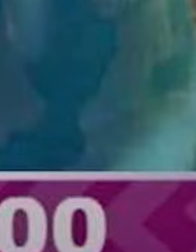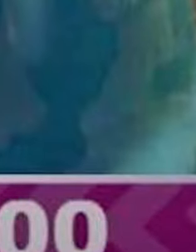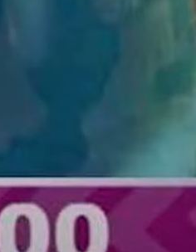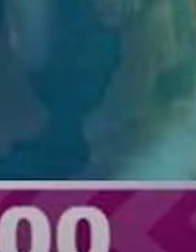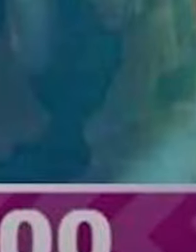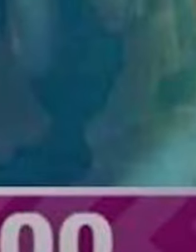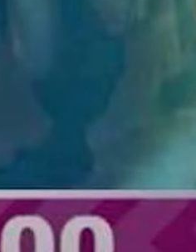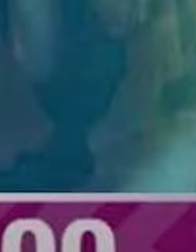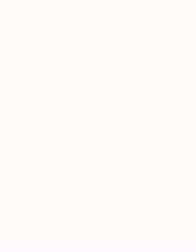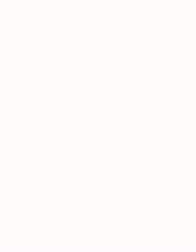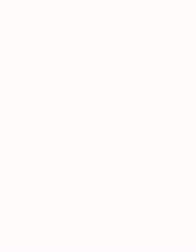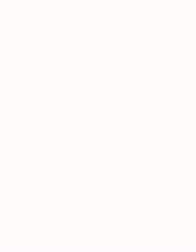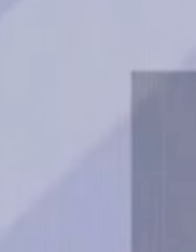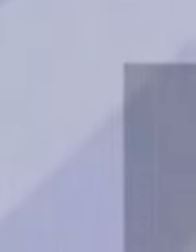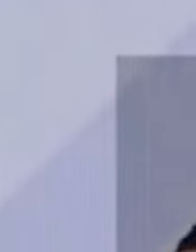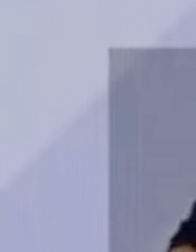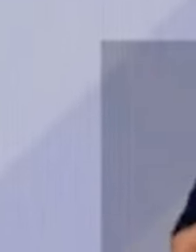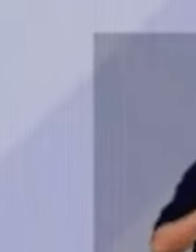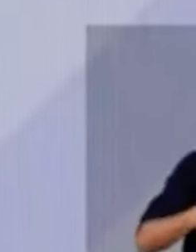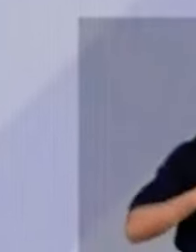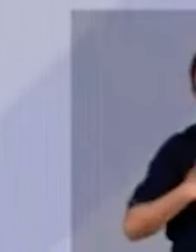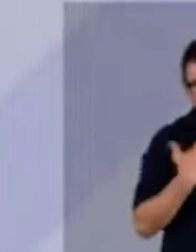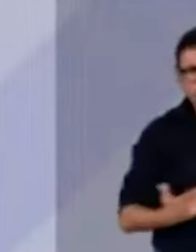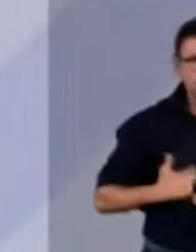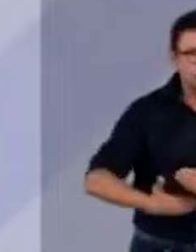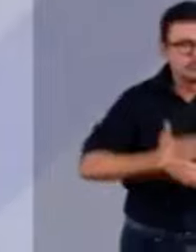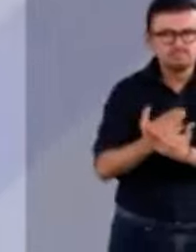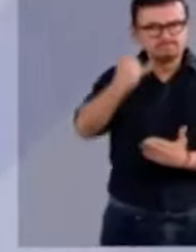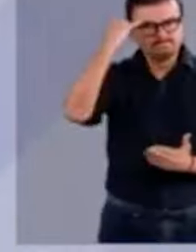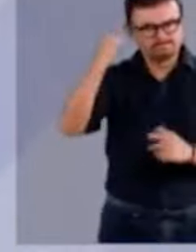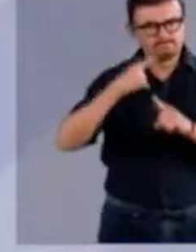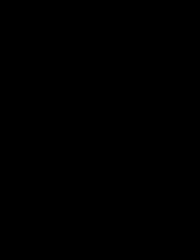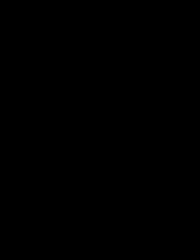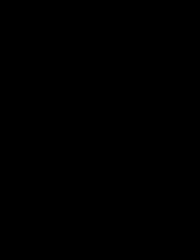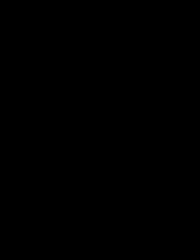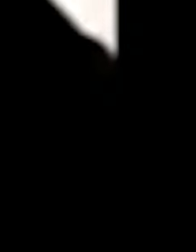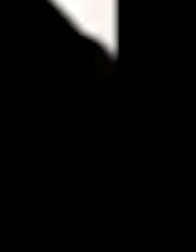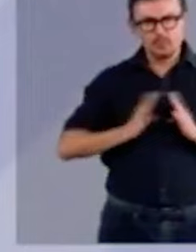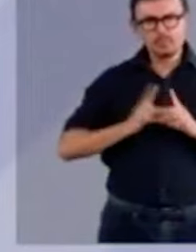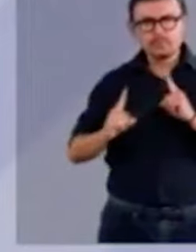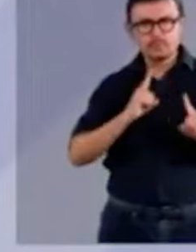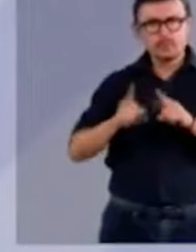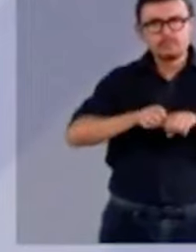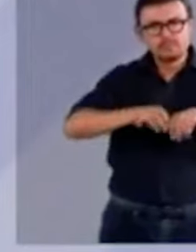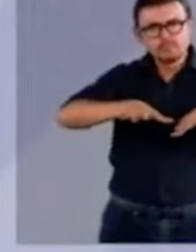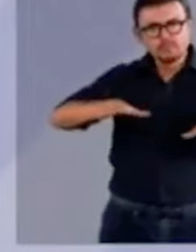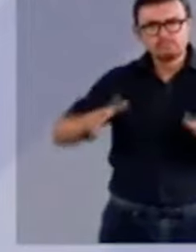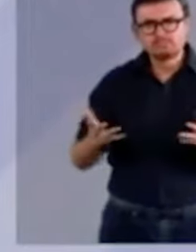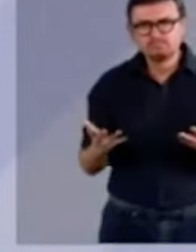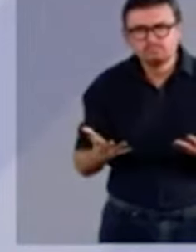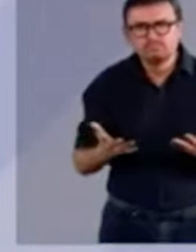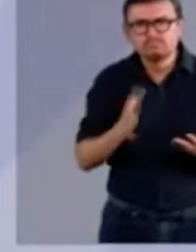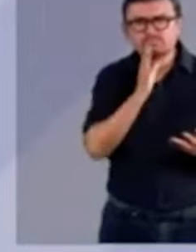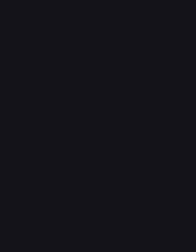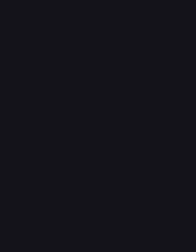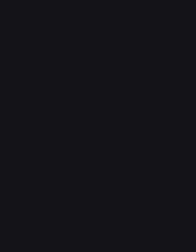representan cada uno de ellos Eso terminó Maines siendo el más progre dentro de un partido no tan progre Estás enseñando mucha pierna Recordando cada dos segundos el